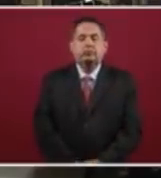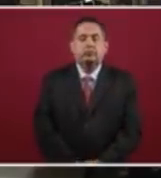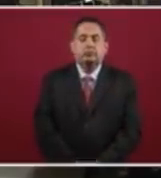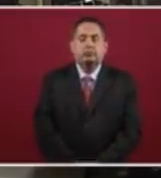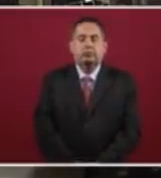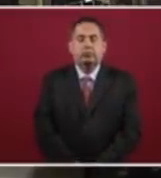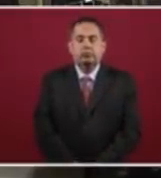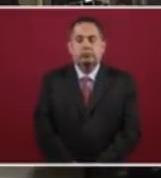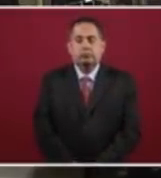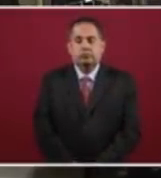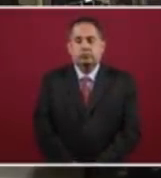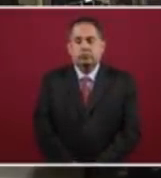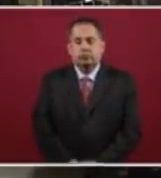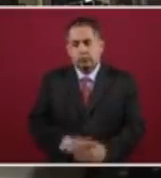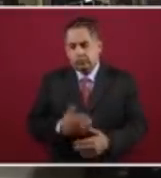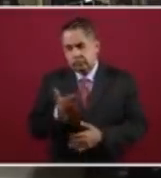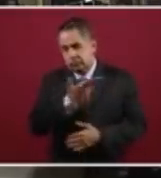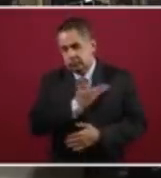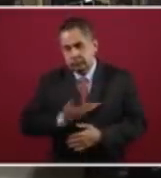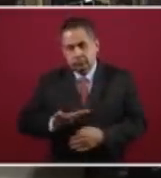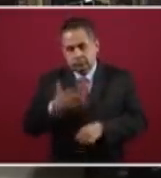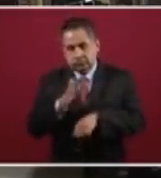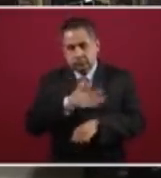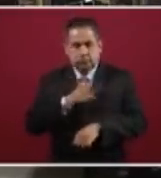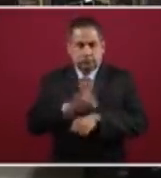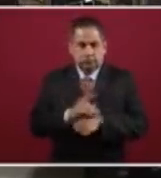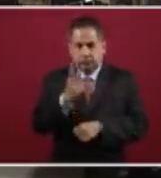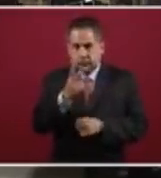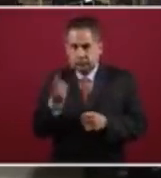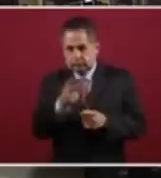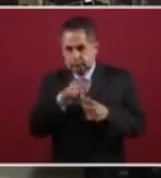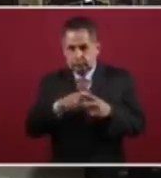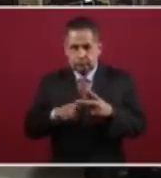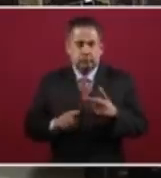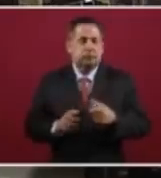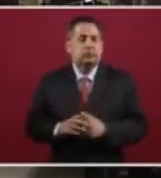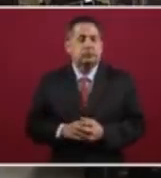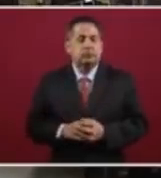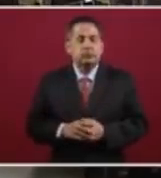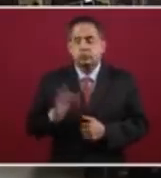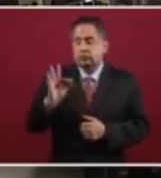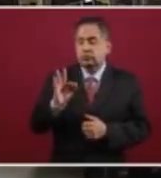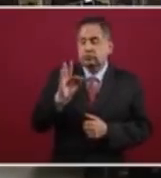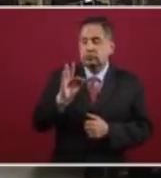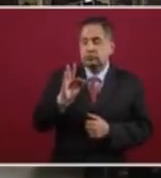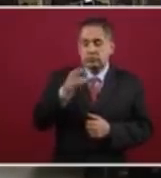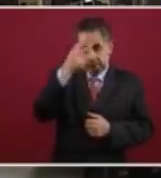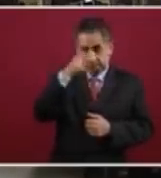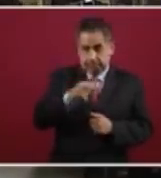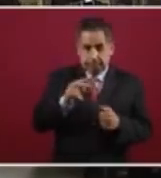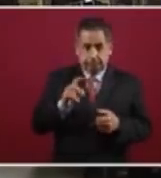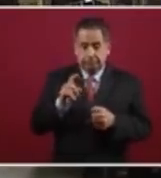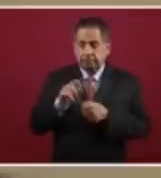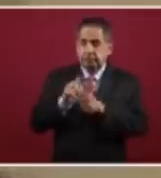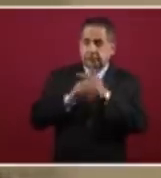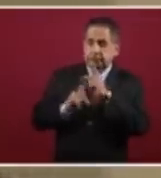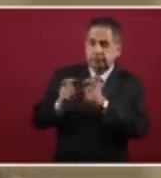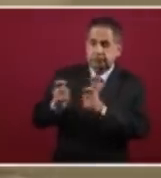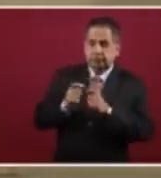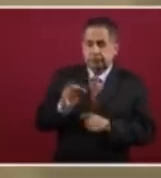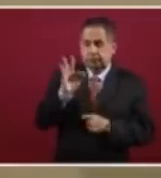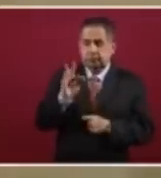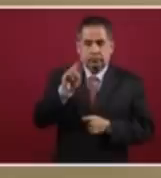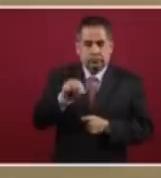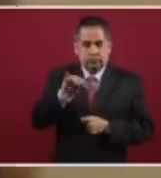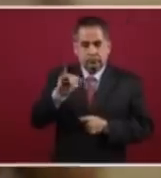Le voy a hacer dos planteamientos, presidente. Buenos días. El Fondo Monetario Internacional, México tiene un crédito flexible con el